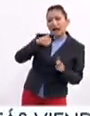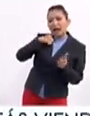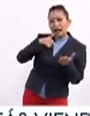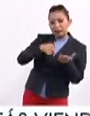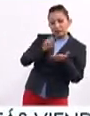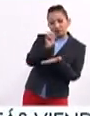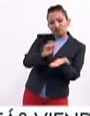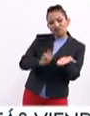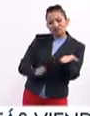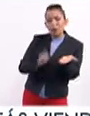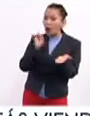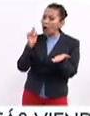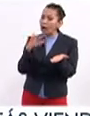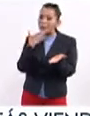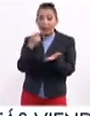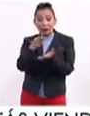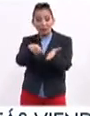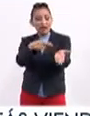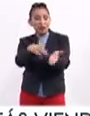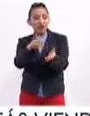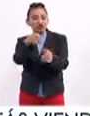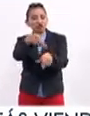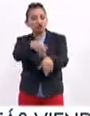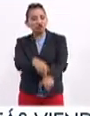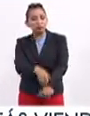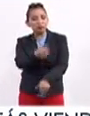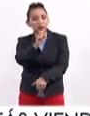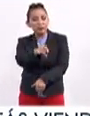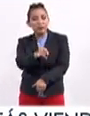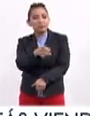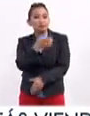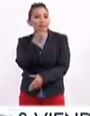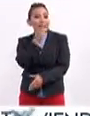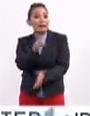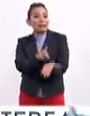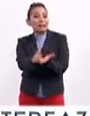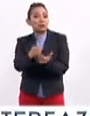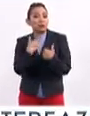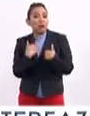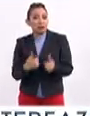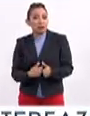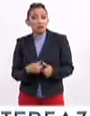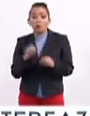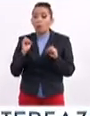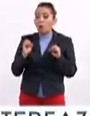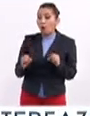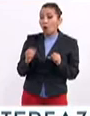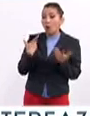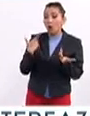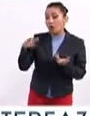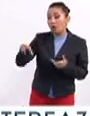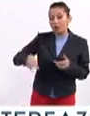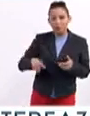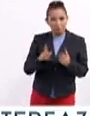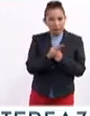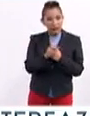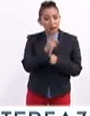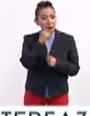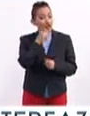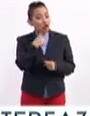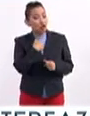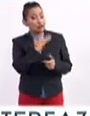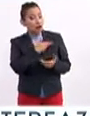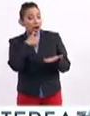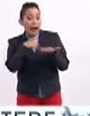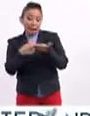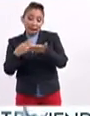cartita, o te firmo una cartita que diga derechos humanos, o un Estado que dice tengo una